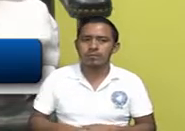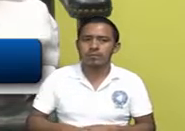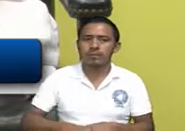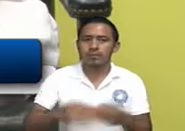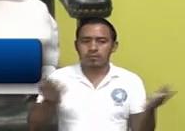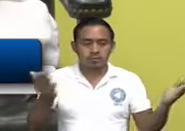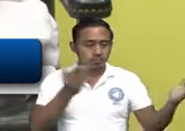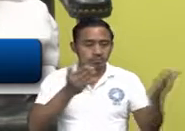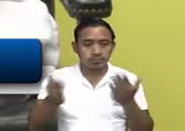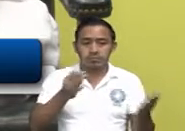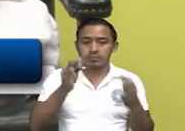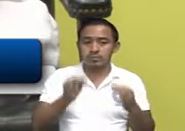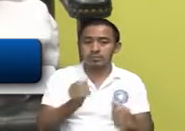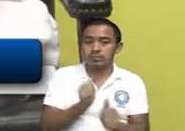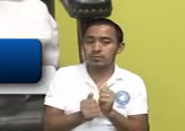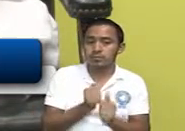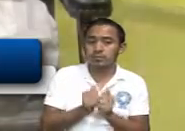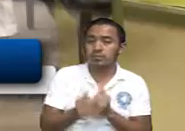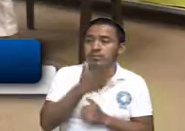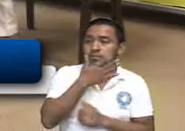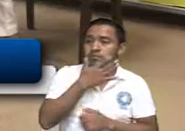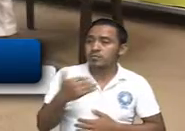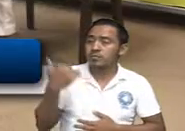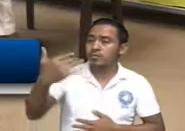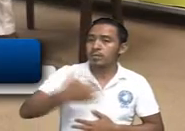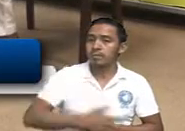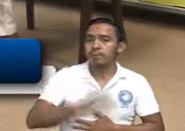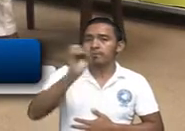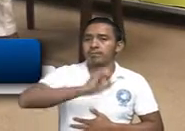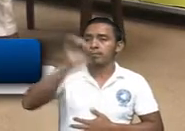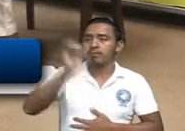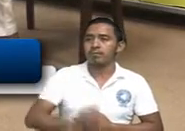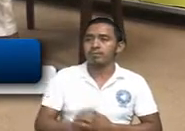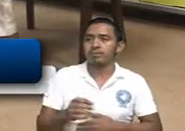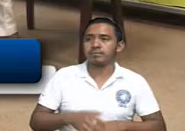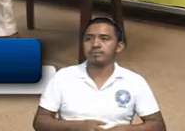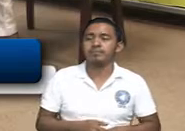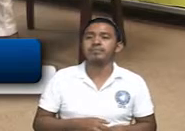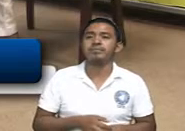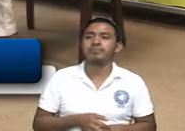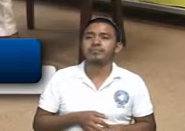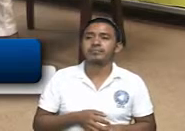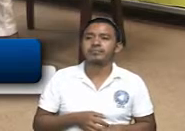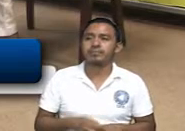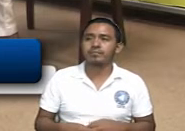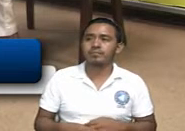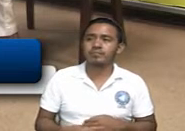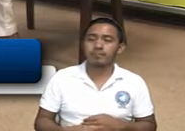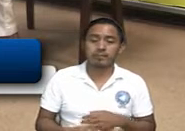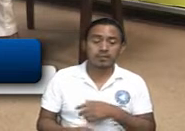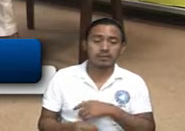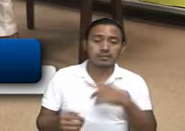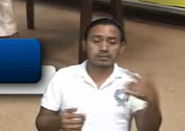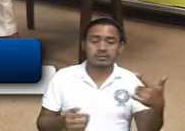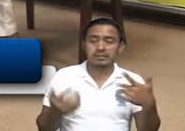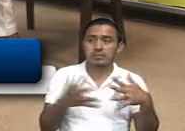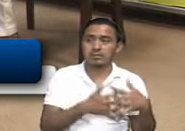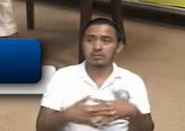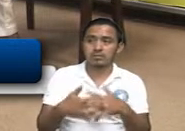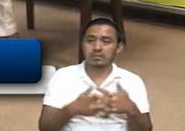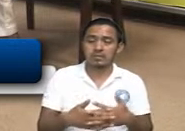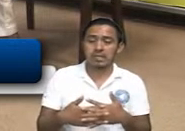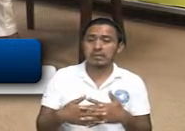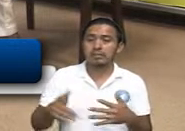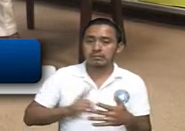un futuro riesgo. Sí, una estadística que podemos compartir es, por ejemplo, de que 7 de cada 10 estadounidenses tienen